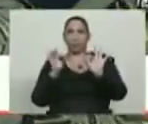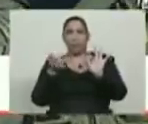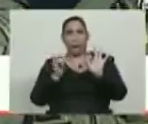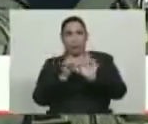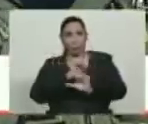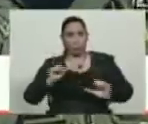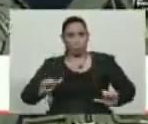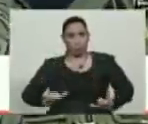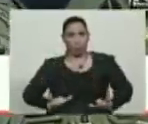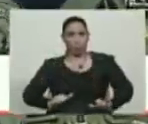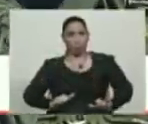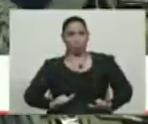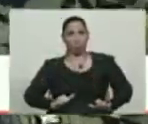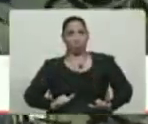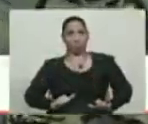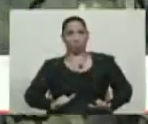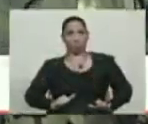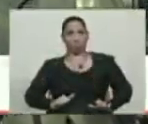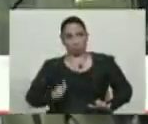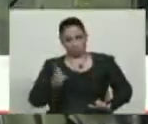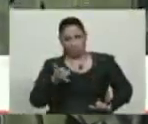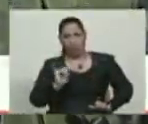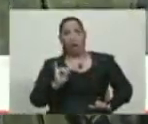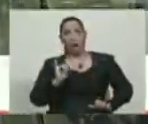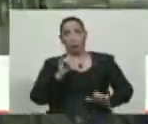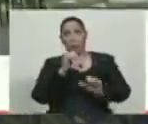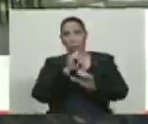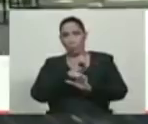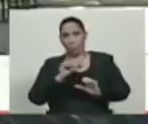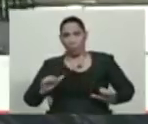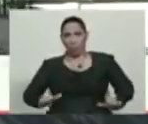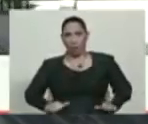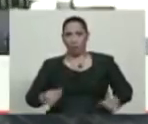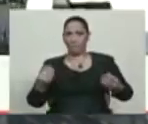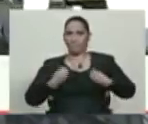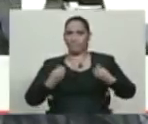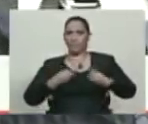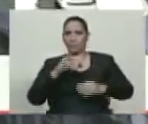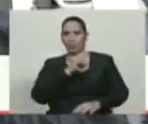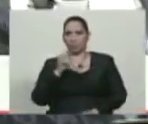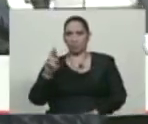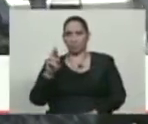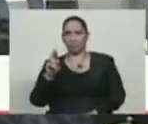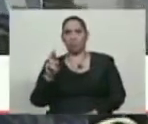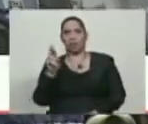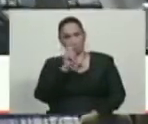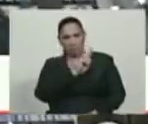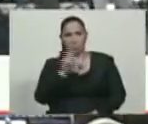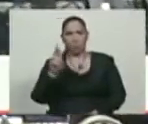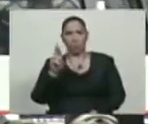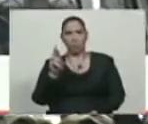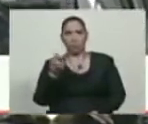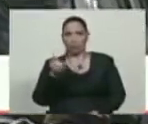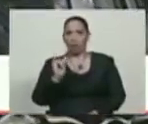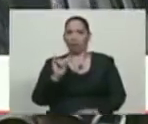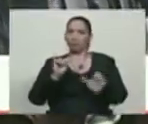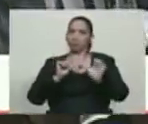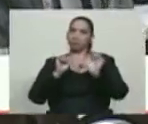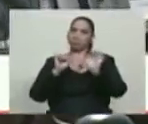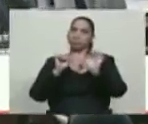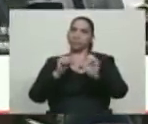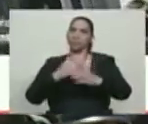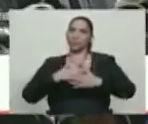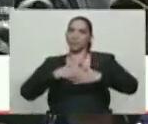guardia, mientras exista un guardia vivo en la República tendrá pulso, seguirá respirando,